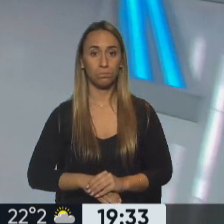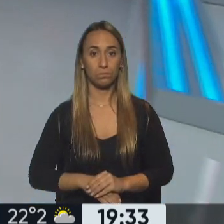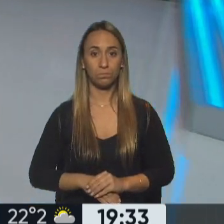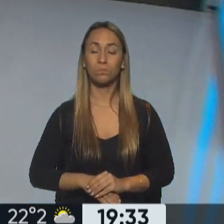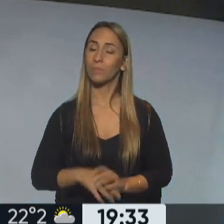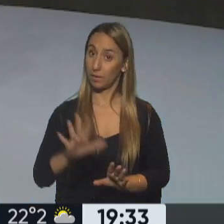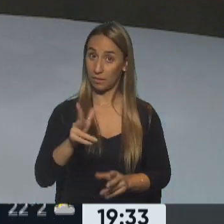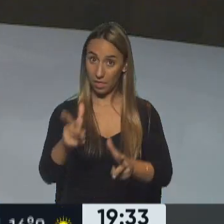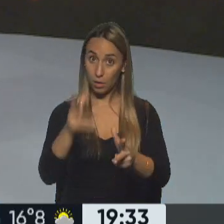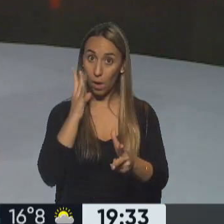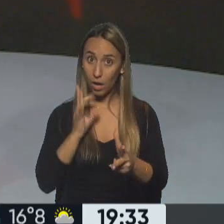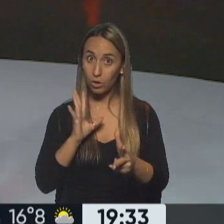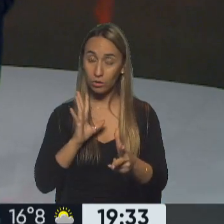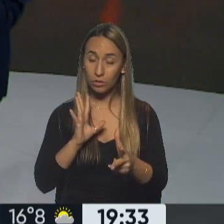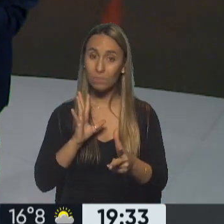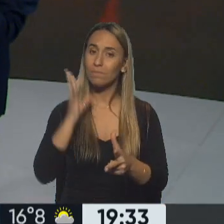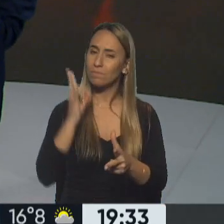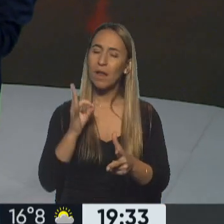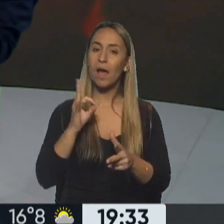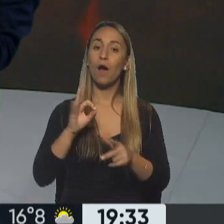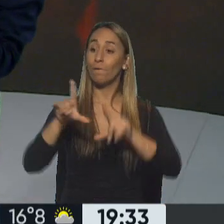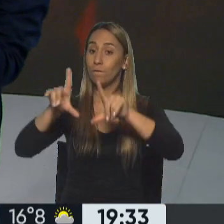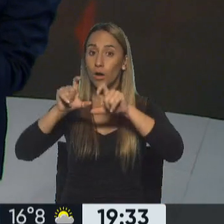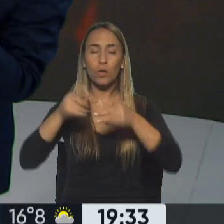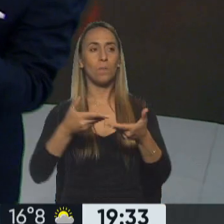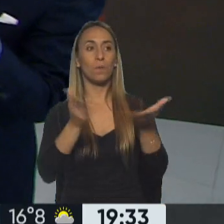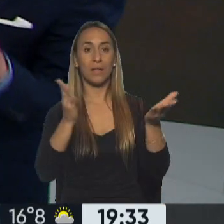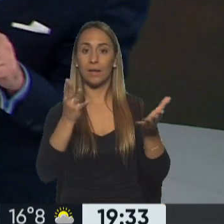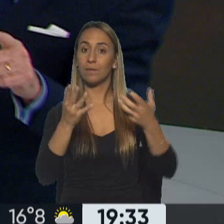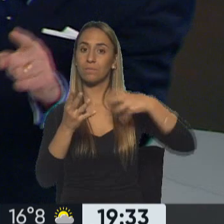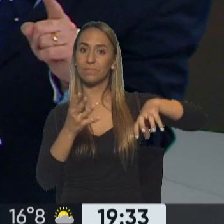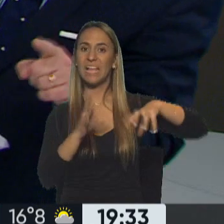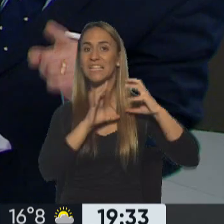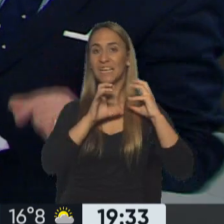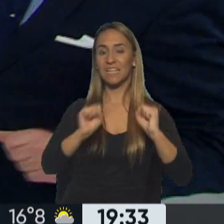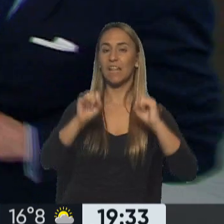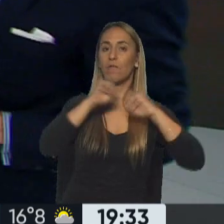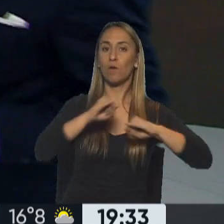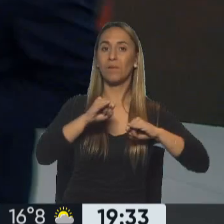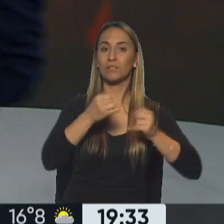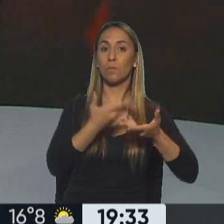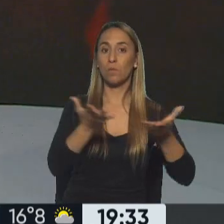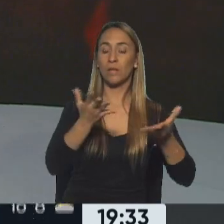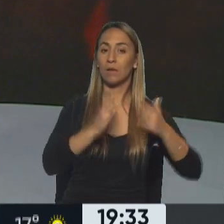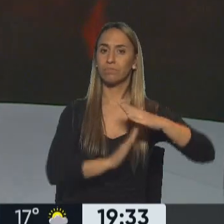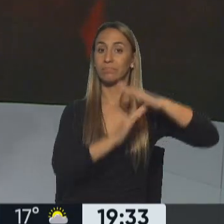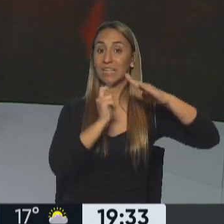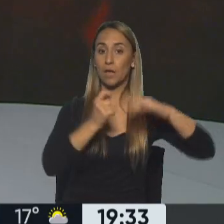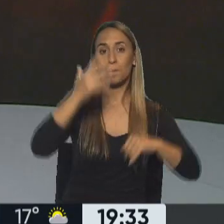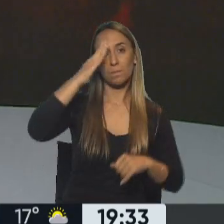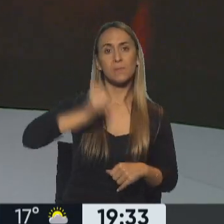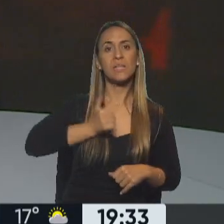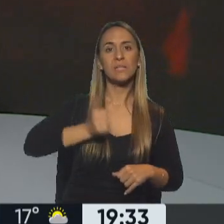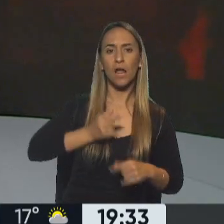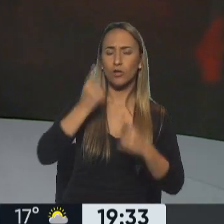te voy a decir algo para publicar una foto necesitaba la secretaría de información pública que la manejaban los milicos y